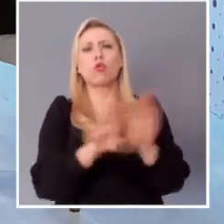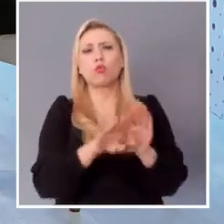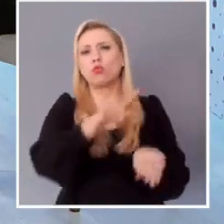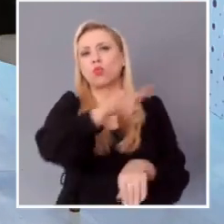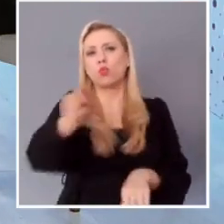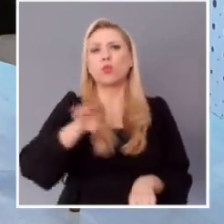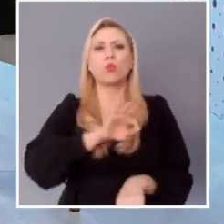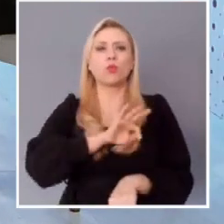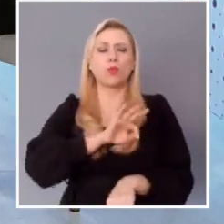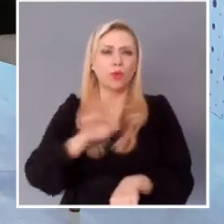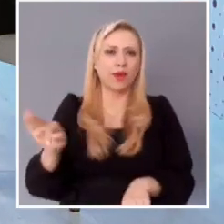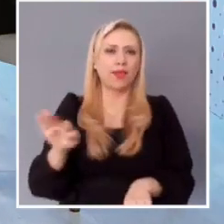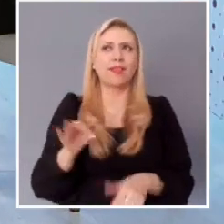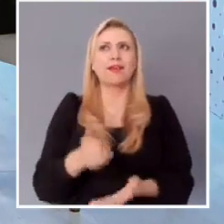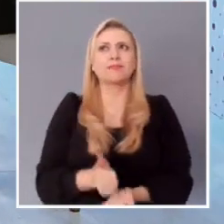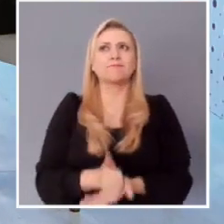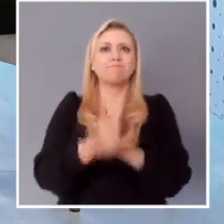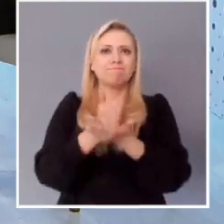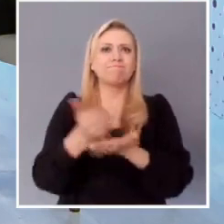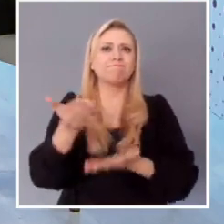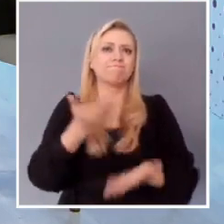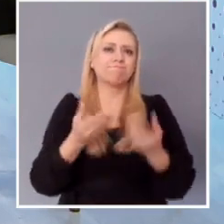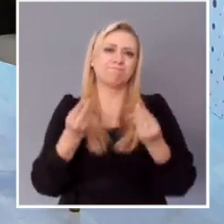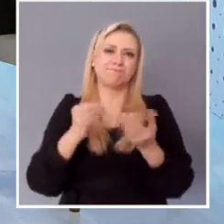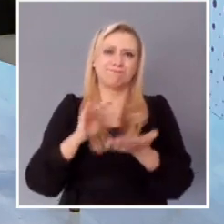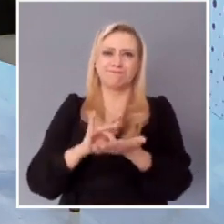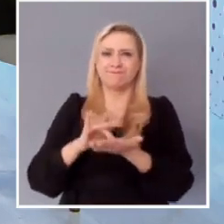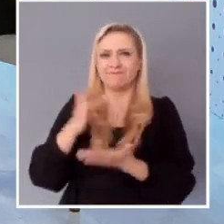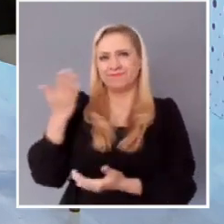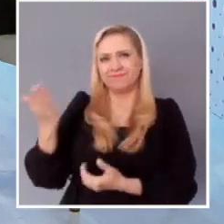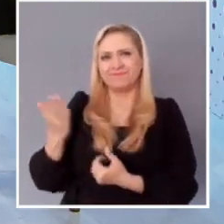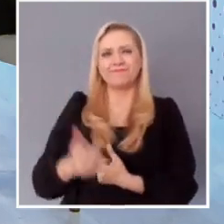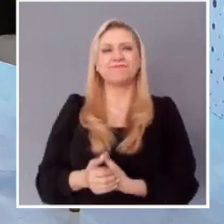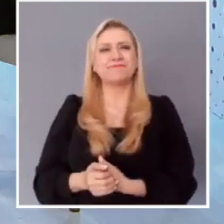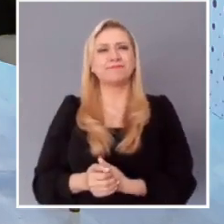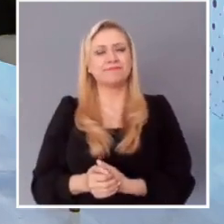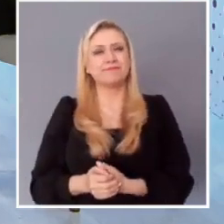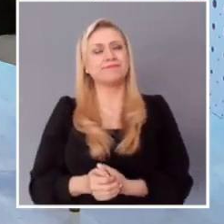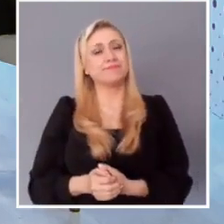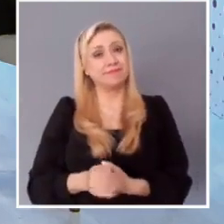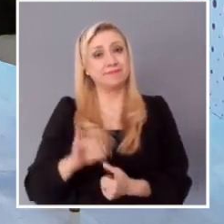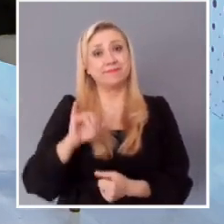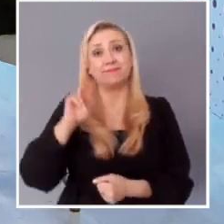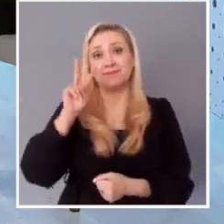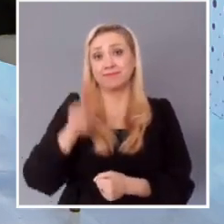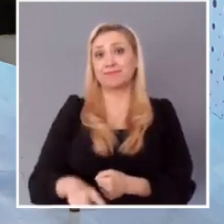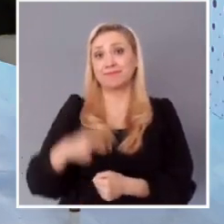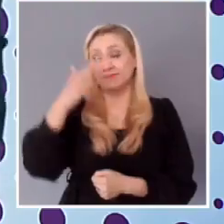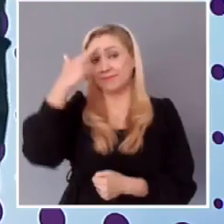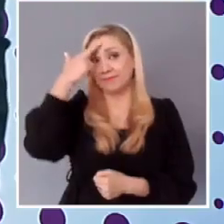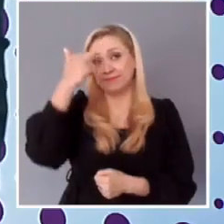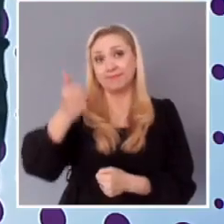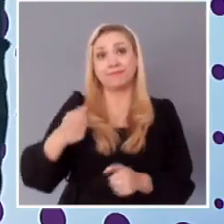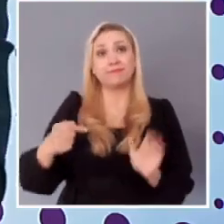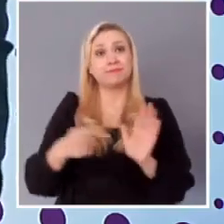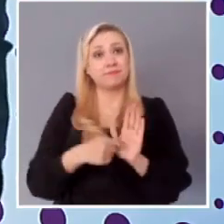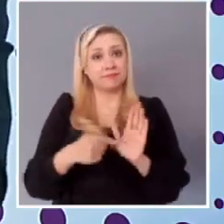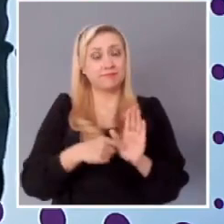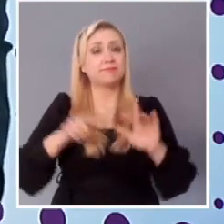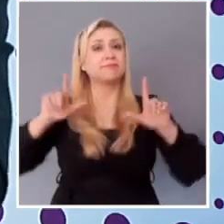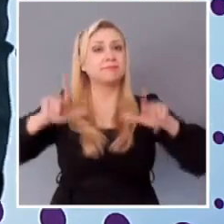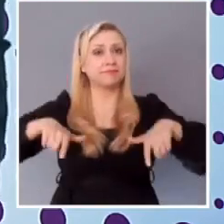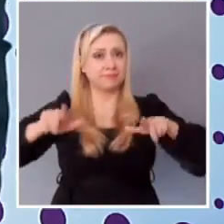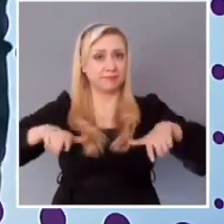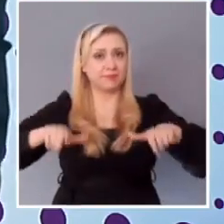transformación. Yo les agradezco mucho la invitación. ¿Cómo se llama el documento, Víctor? Por Razón Necesaria, lo pueden descargar desde la página de Documenta en